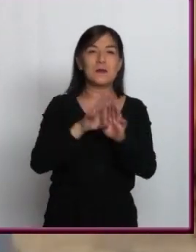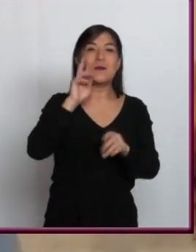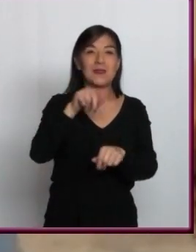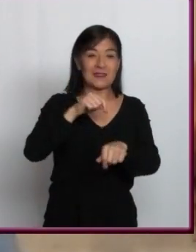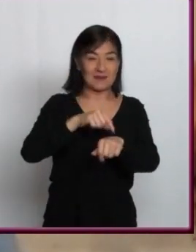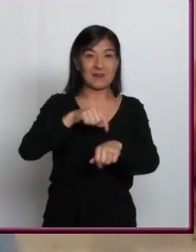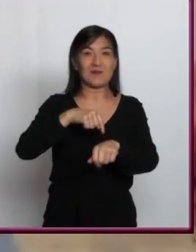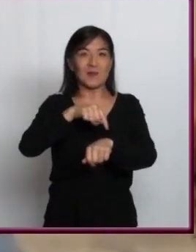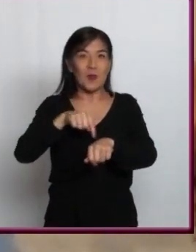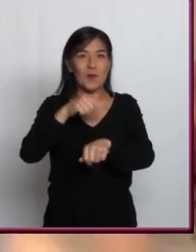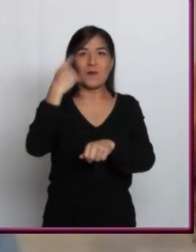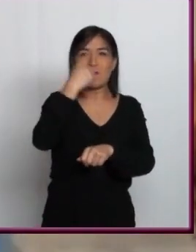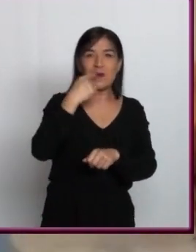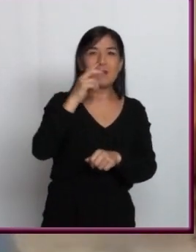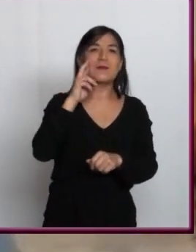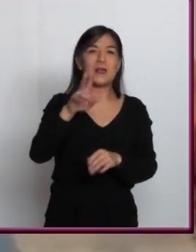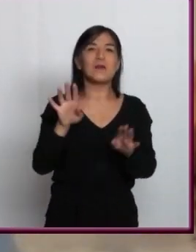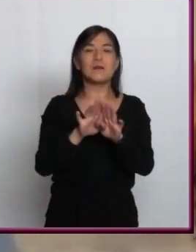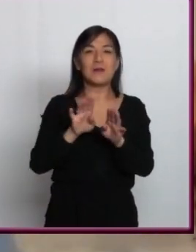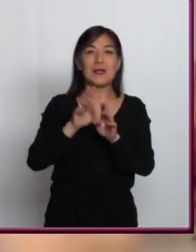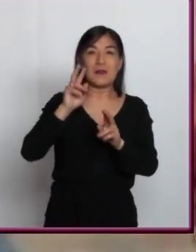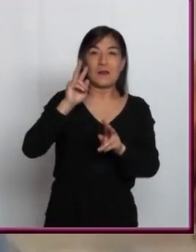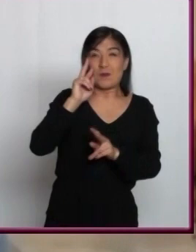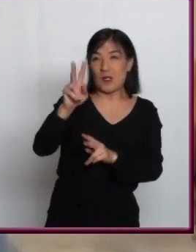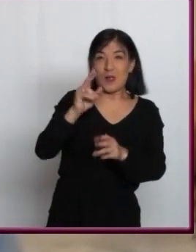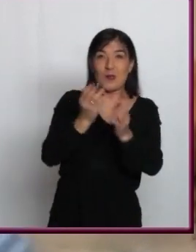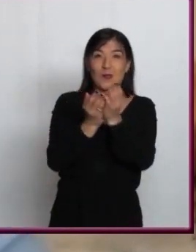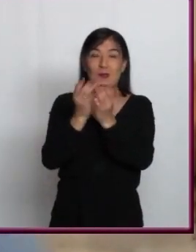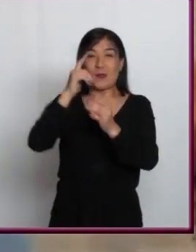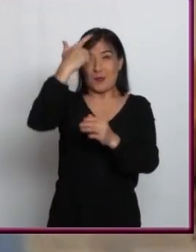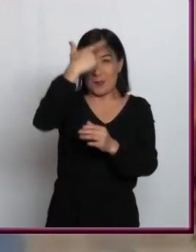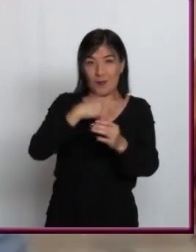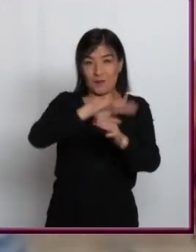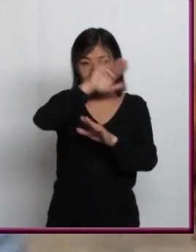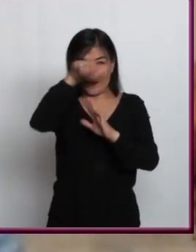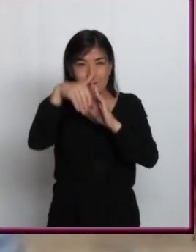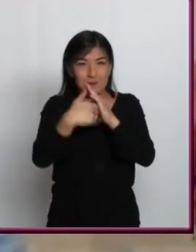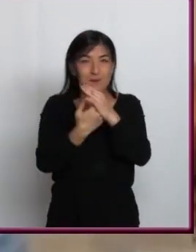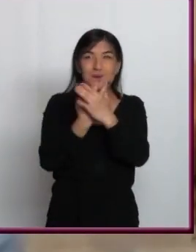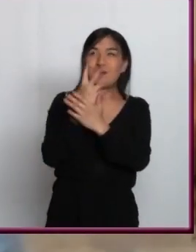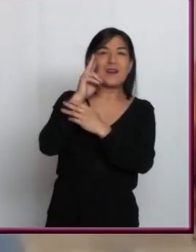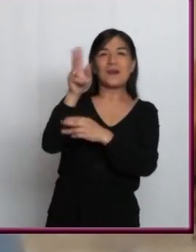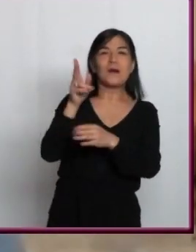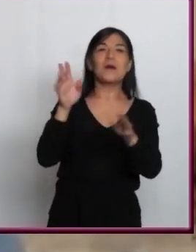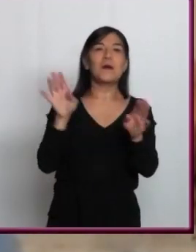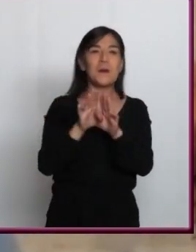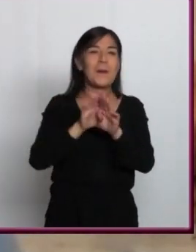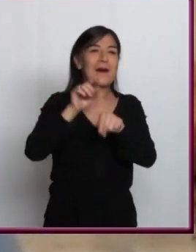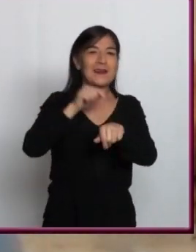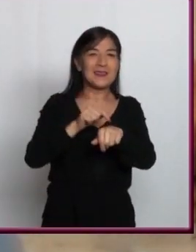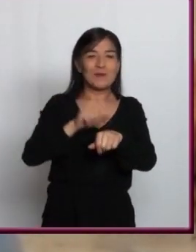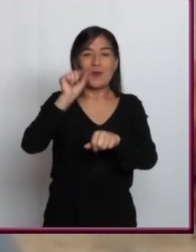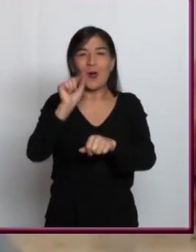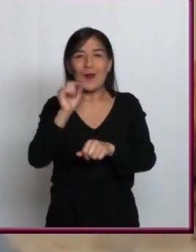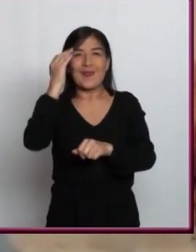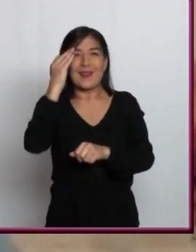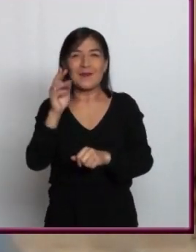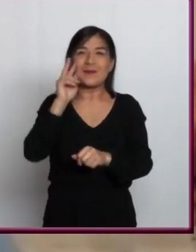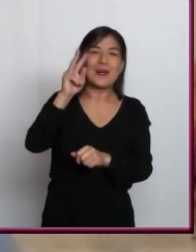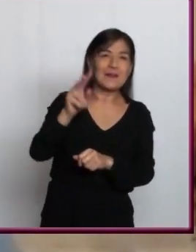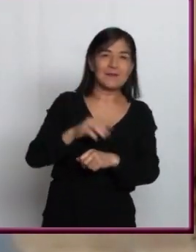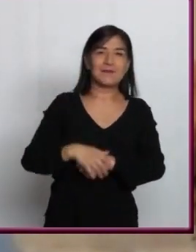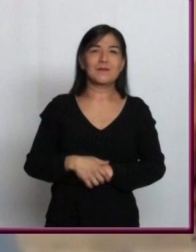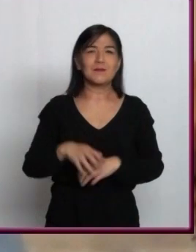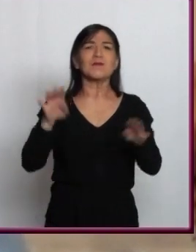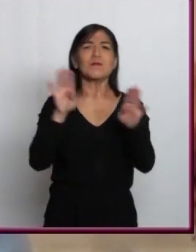observación de las estrellas, porque no las observamos toda la noche, sino que nada más por pequeños periodos de tiempo. ¿Cómo